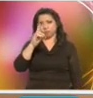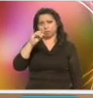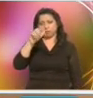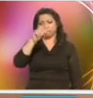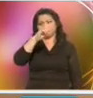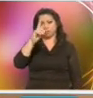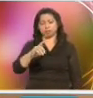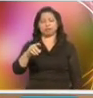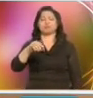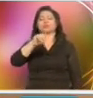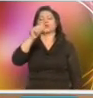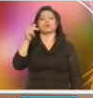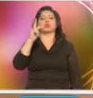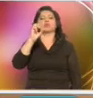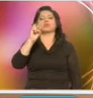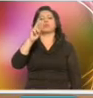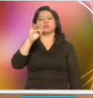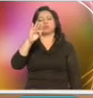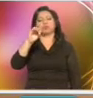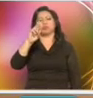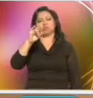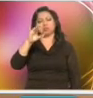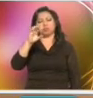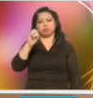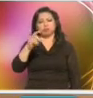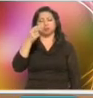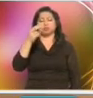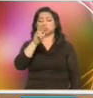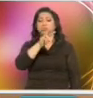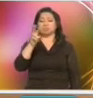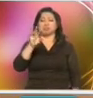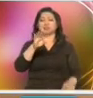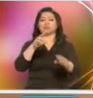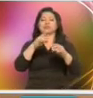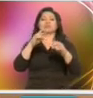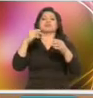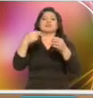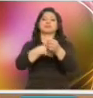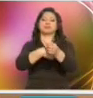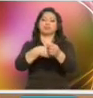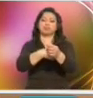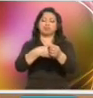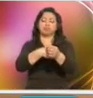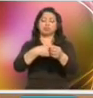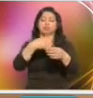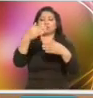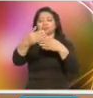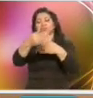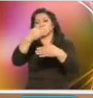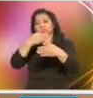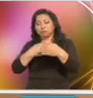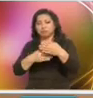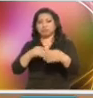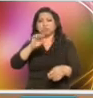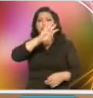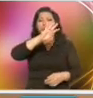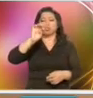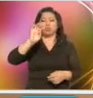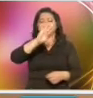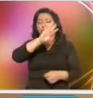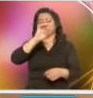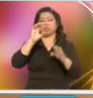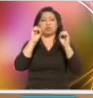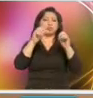y Manuel Mondragón, deciden atrincherarse en la Ciudadela porque ahí había un depósito de armas. Entonces ahí se meten cerca de 400,